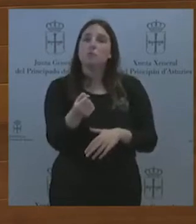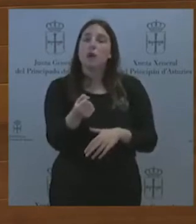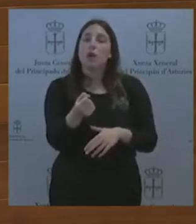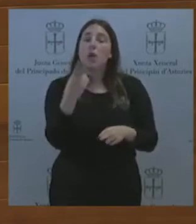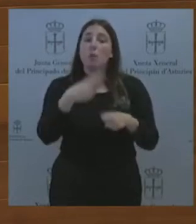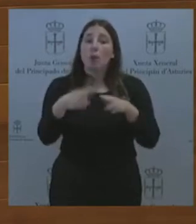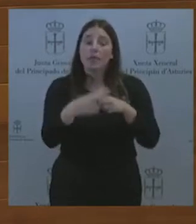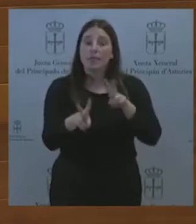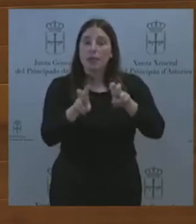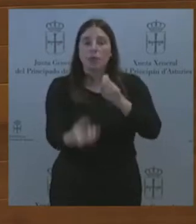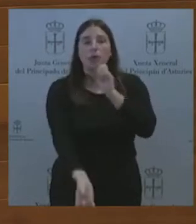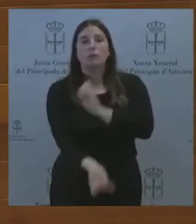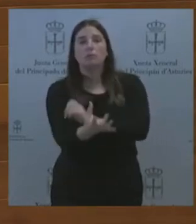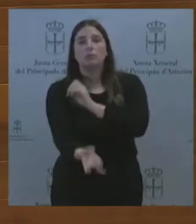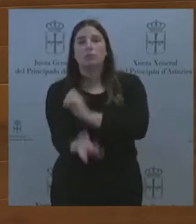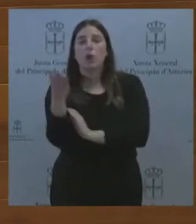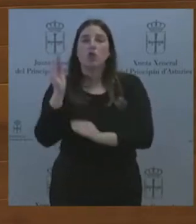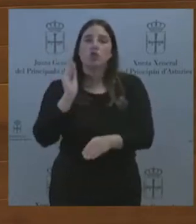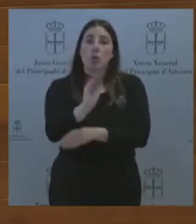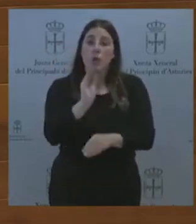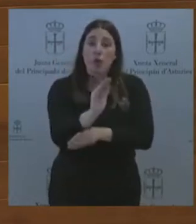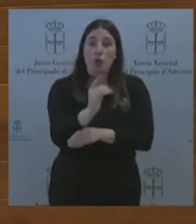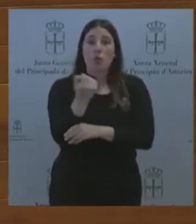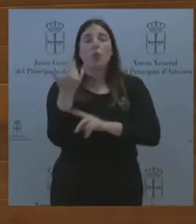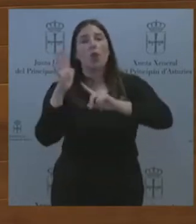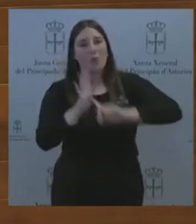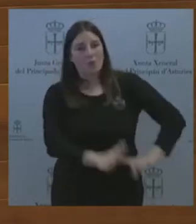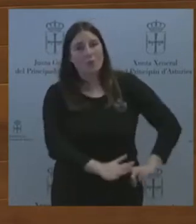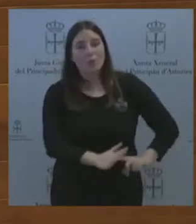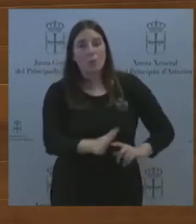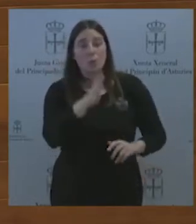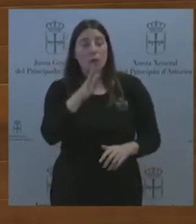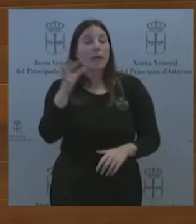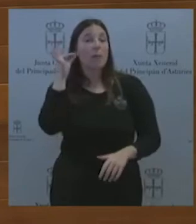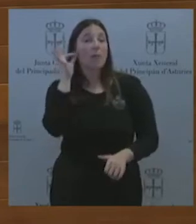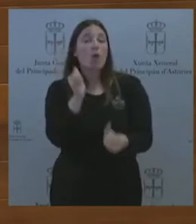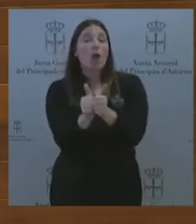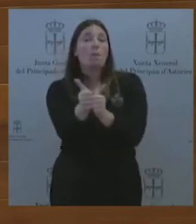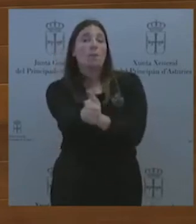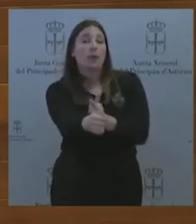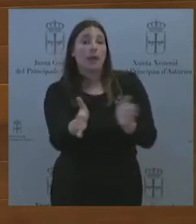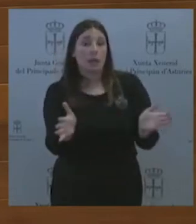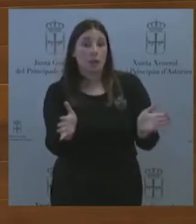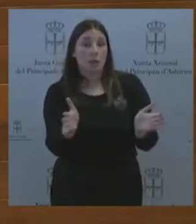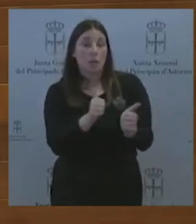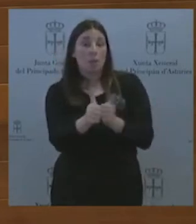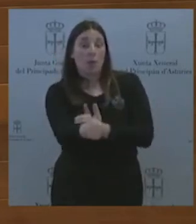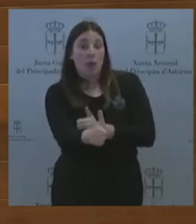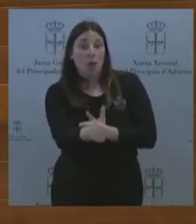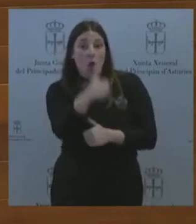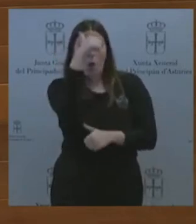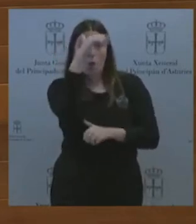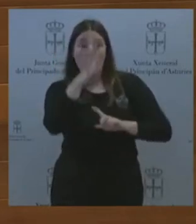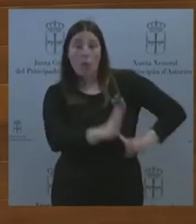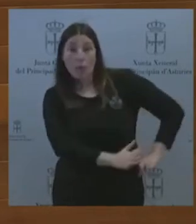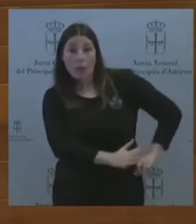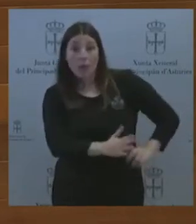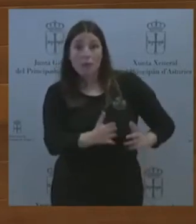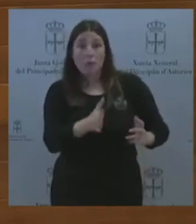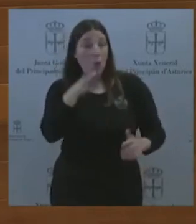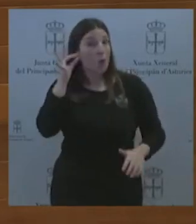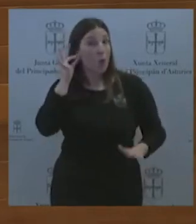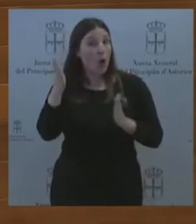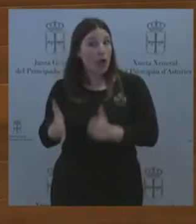que privilegian a la mujer frente al hombre por el simple hecho de ser mujer, mientras que nosotros, en nuestra propuesta